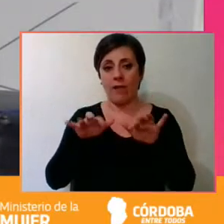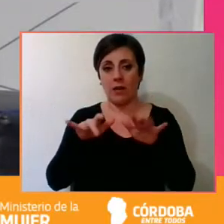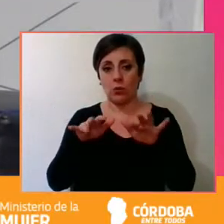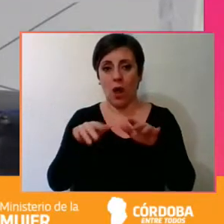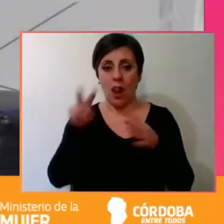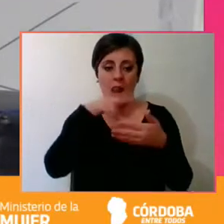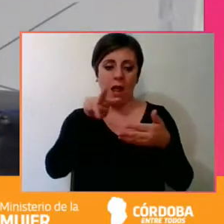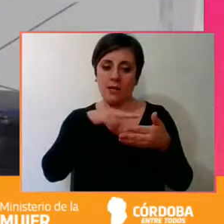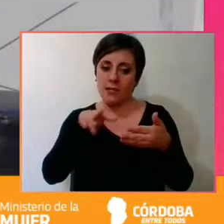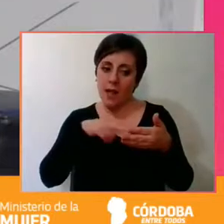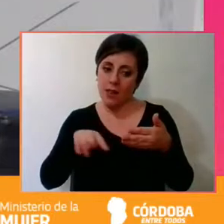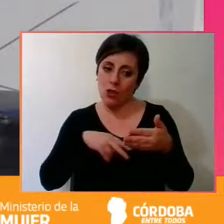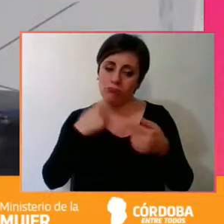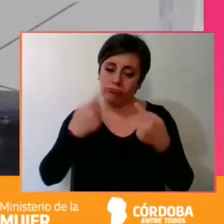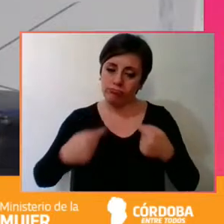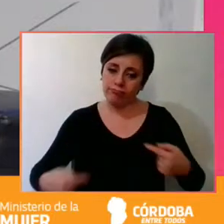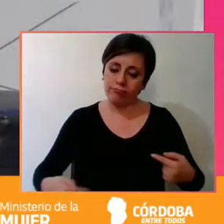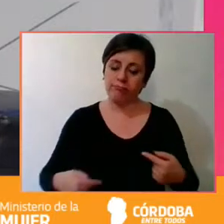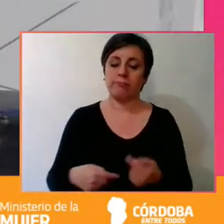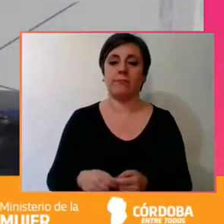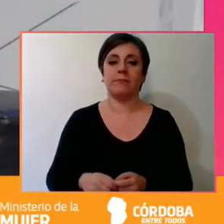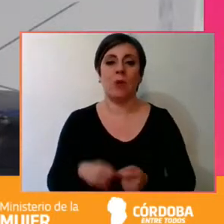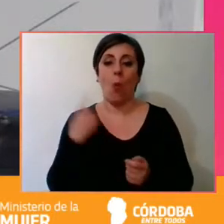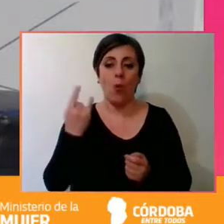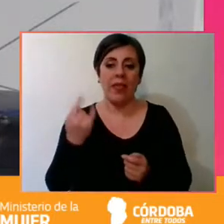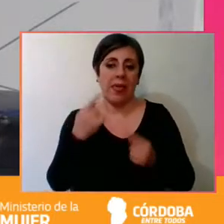material, ¿sí? De los distintos módulos y sepan